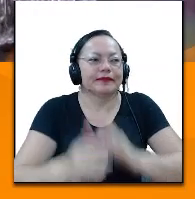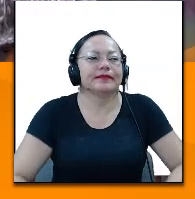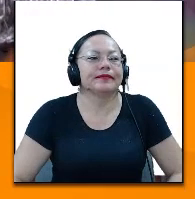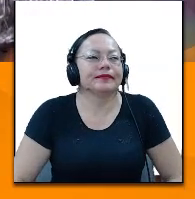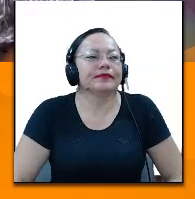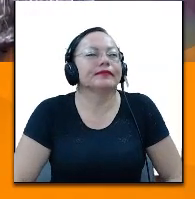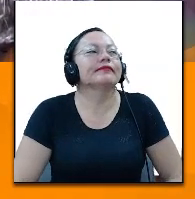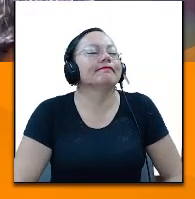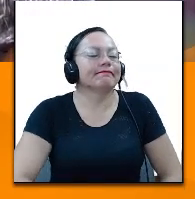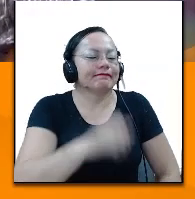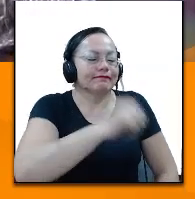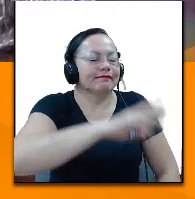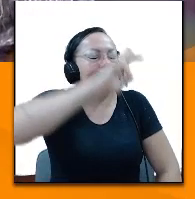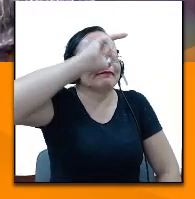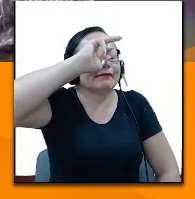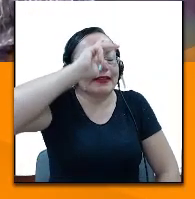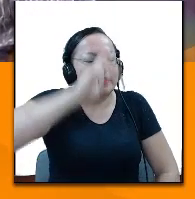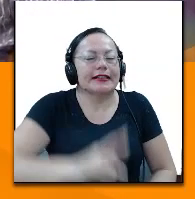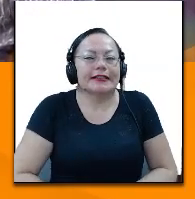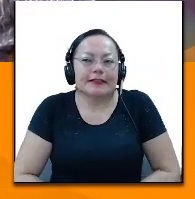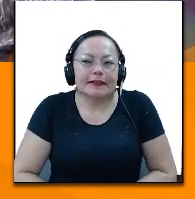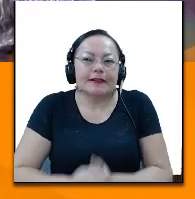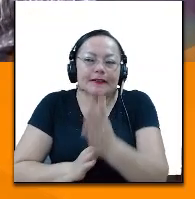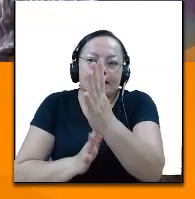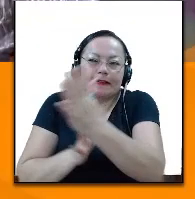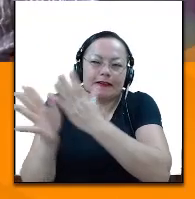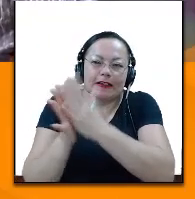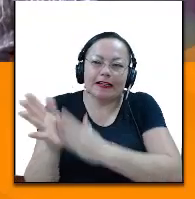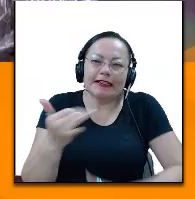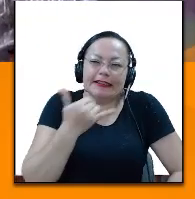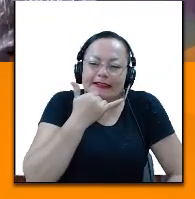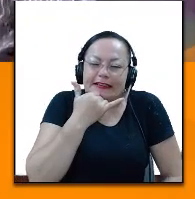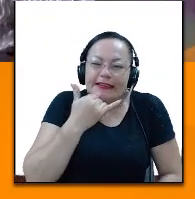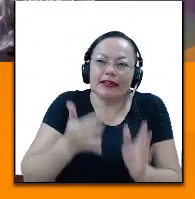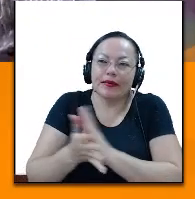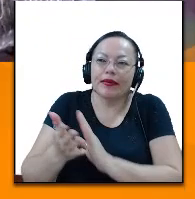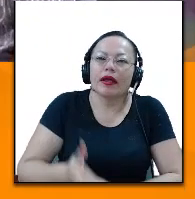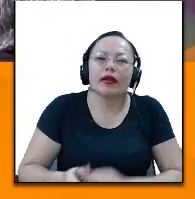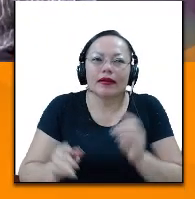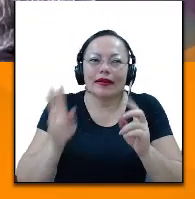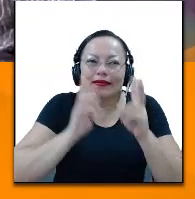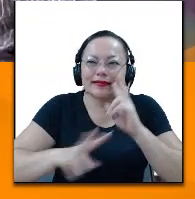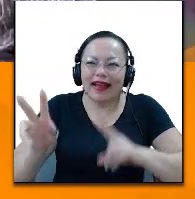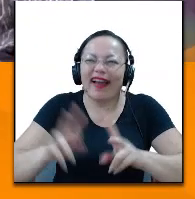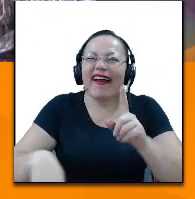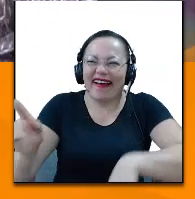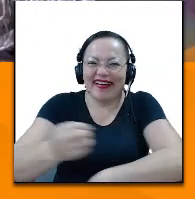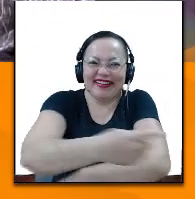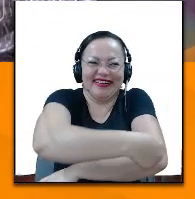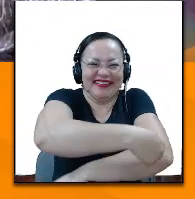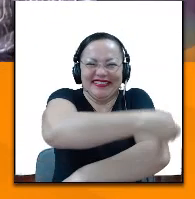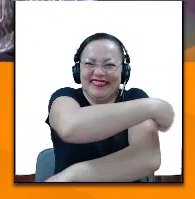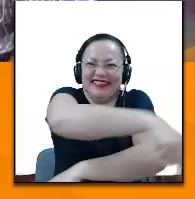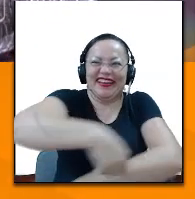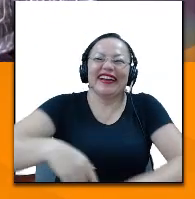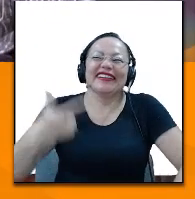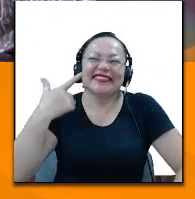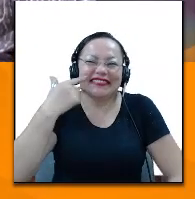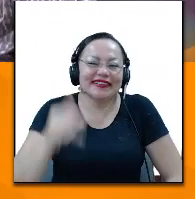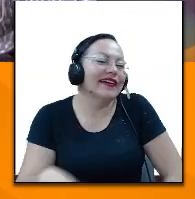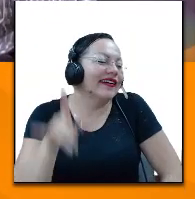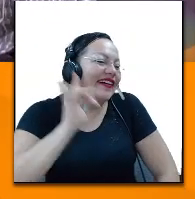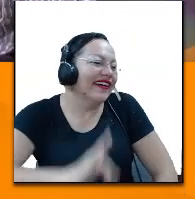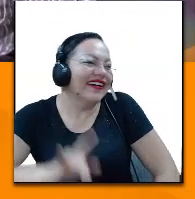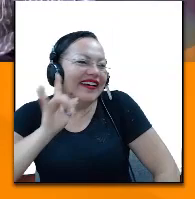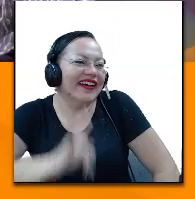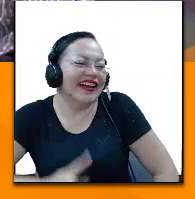un poquitico, es verdad. La verdad, yo he escuchado pues que han pasado y se han estacionado en algunas cuadras, y es muy chévere, la verdad, escuchar. Se